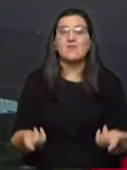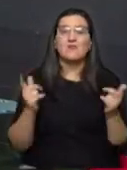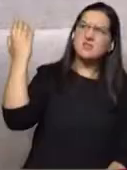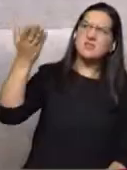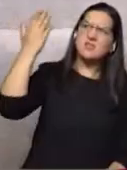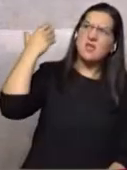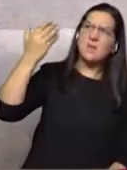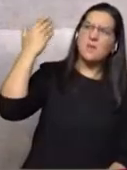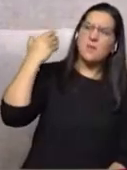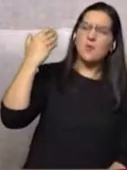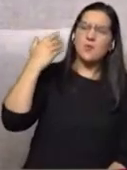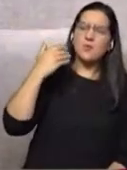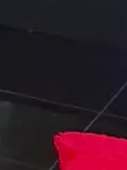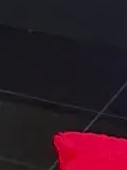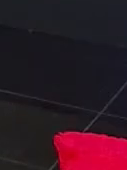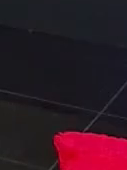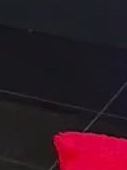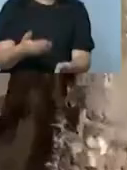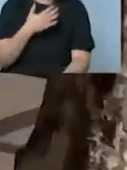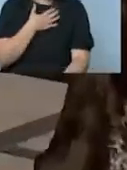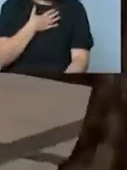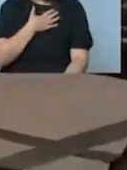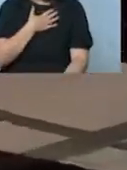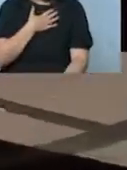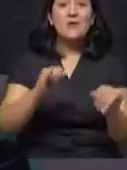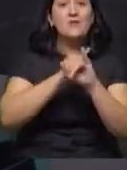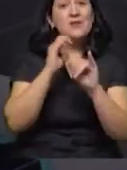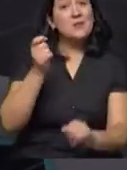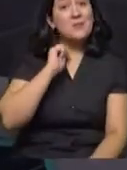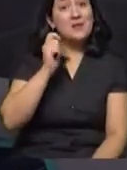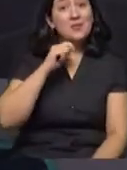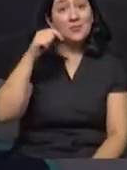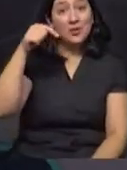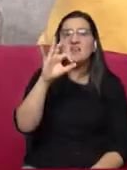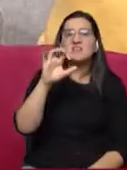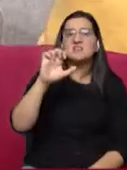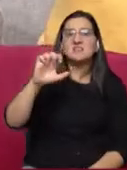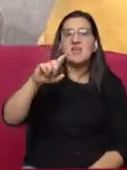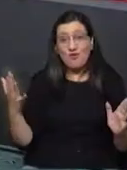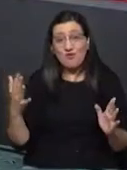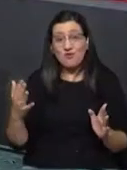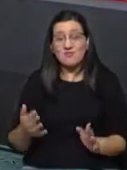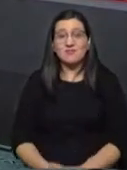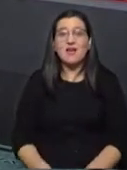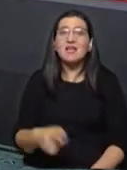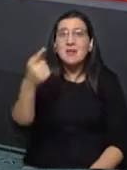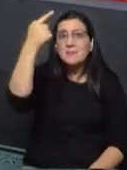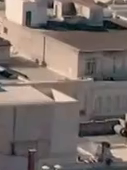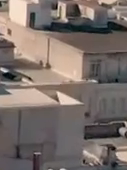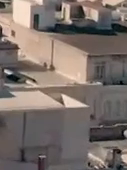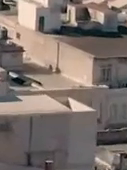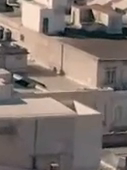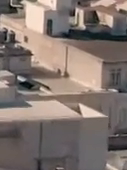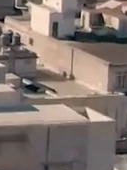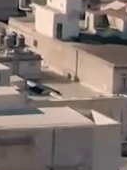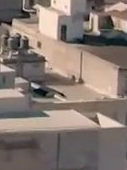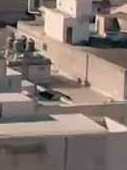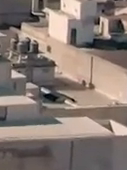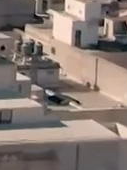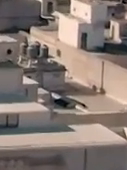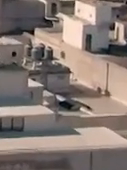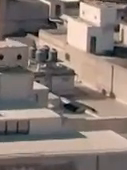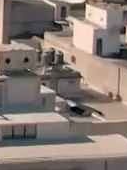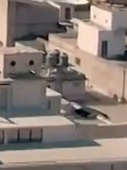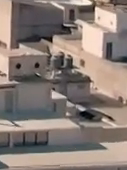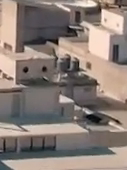estado del tránsito, columnistas y móviles por los barrios. Una propuesta dinámica, divertida e interactiva de una ciudad que late a